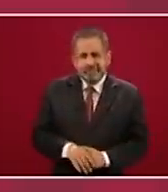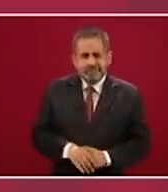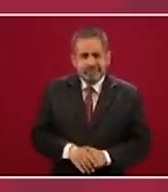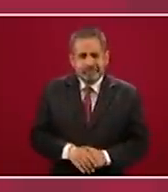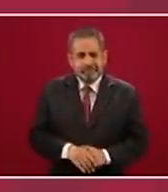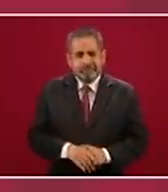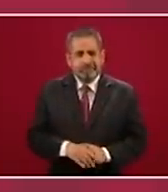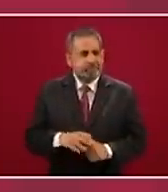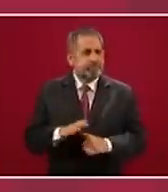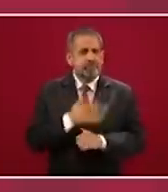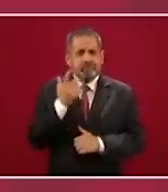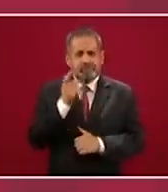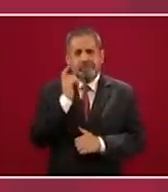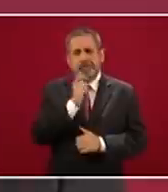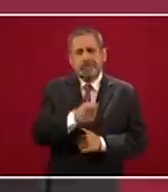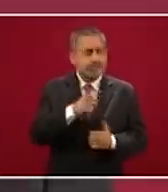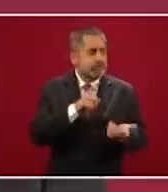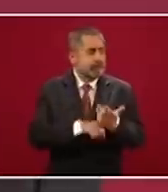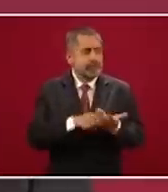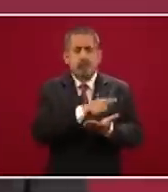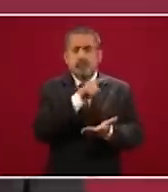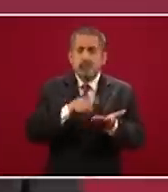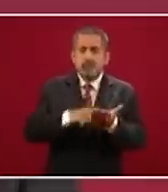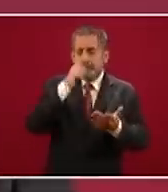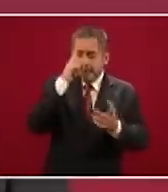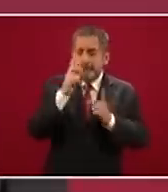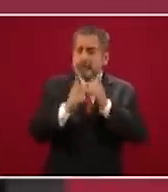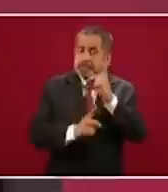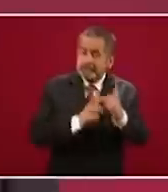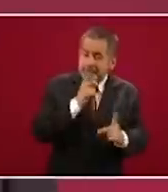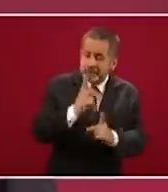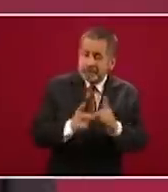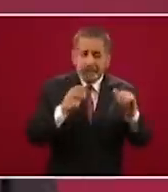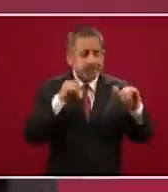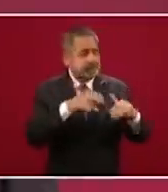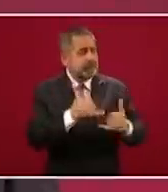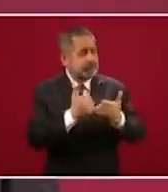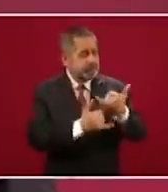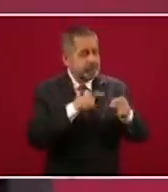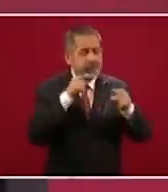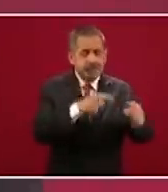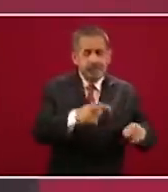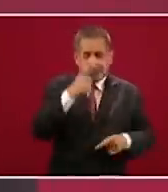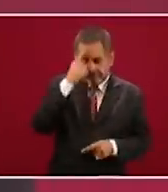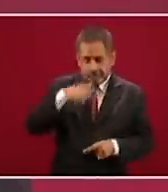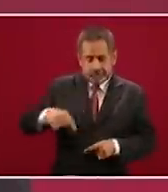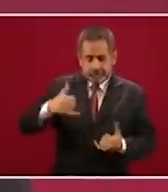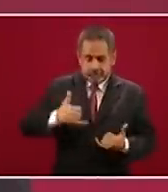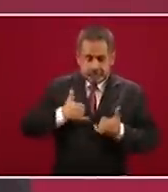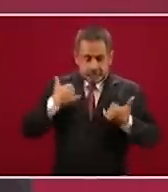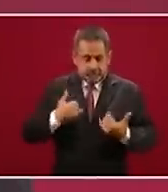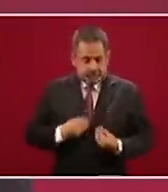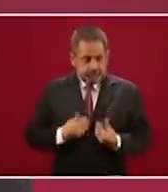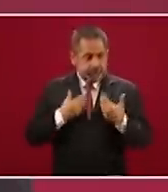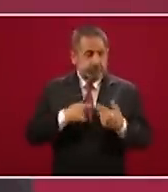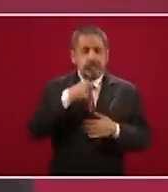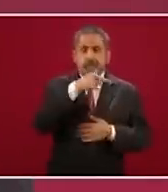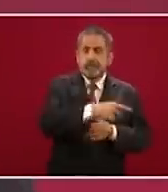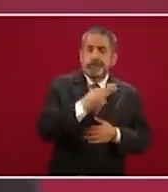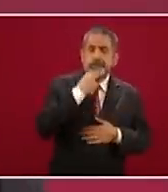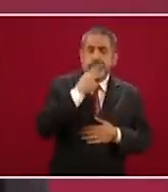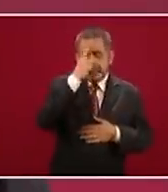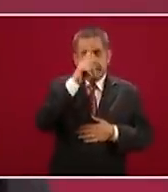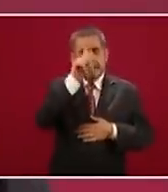porque además de que son espacios para el deporte, son espacios para la recarga de los mantos